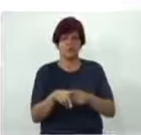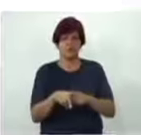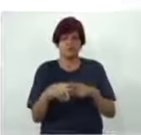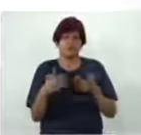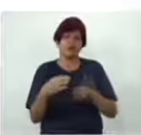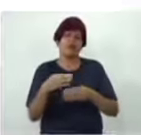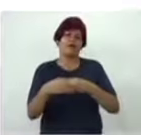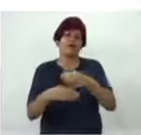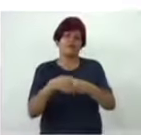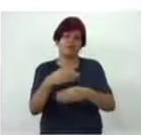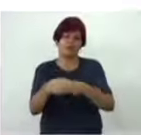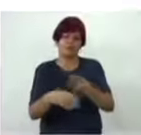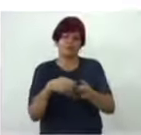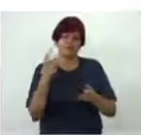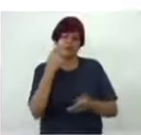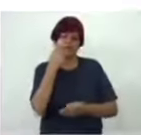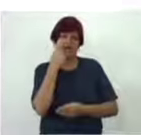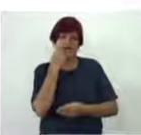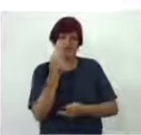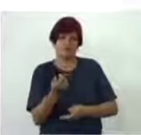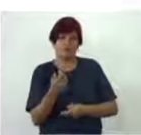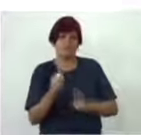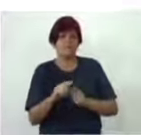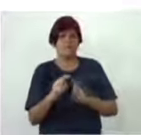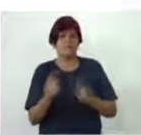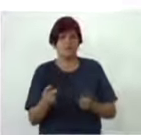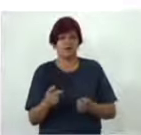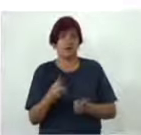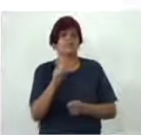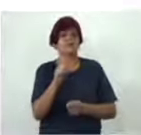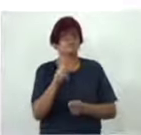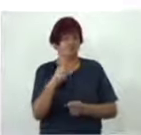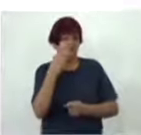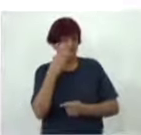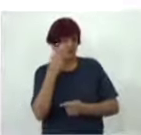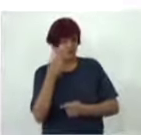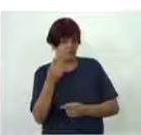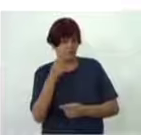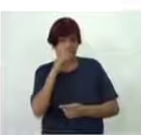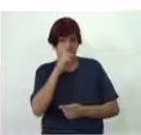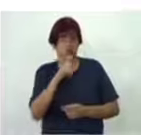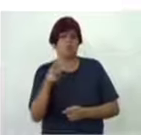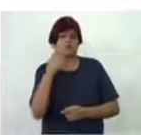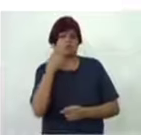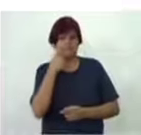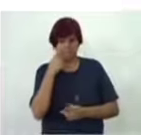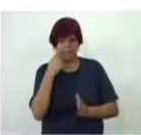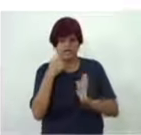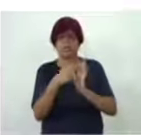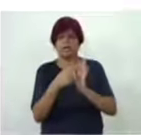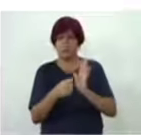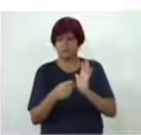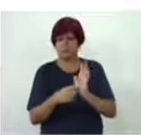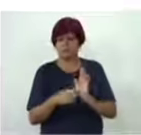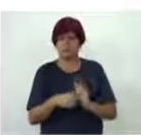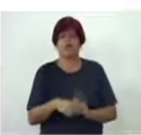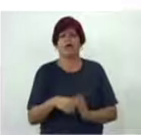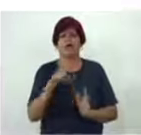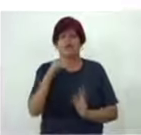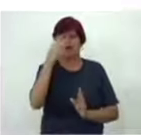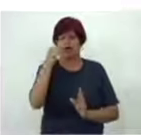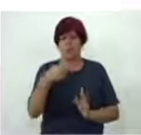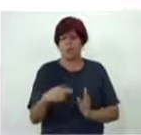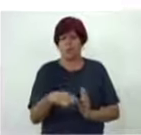los procedimientos de la observación. ¿Por qué? Porque a partir de ella los niños reconocen las propiedades y las cualidades de los objetos y